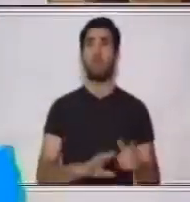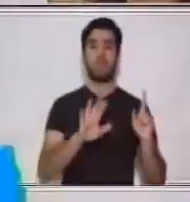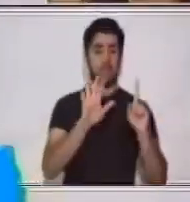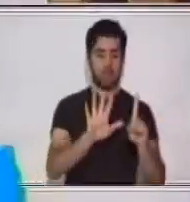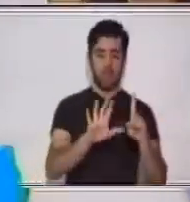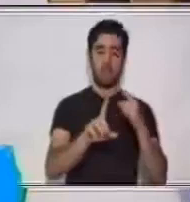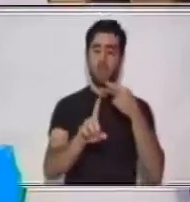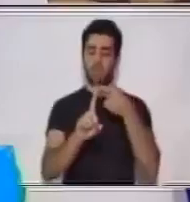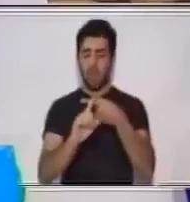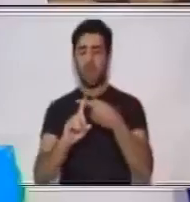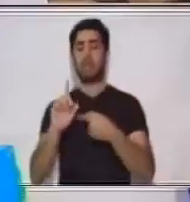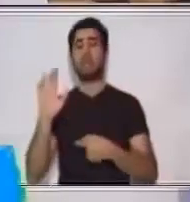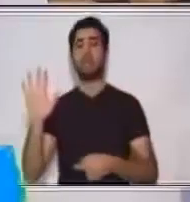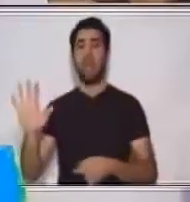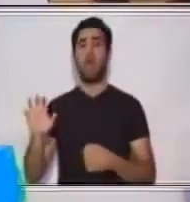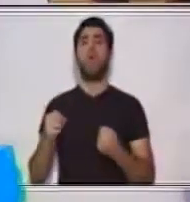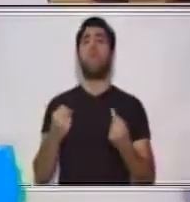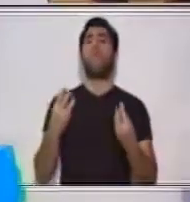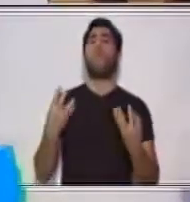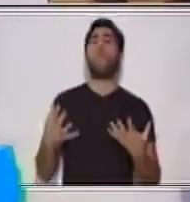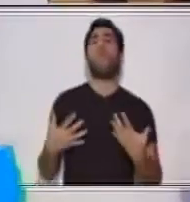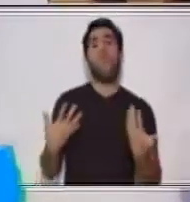5, ¿cuánto es?